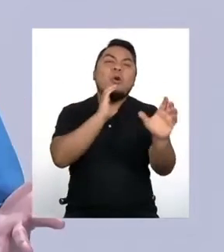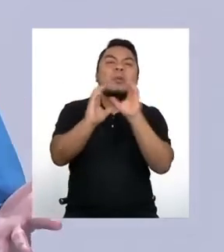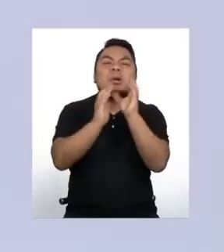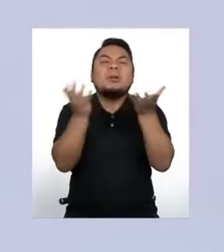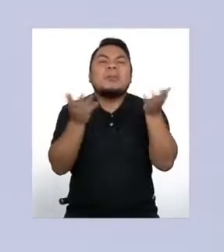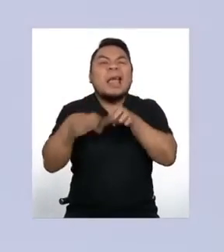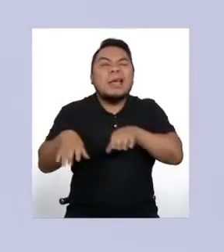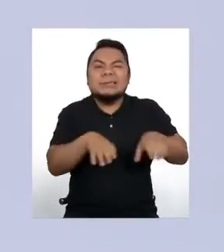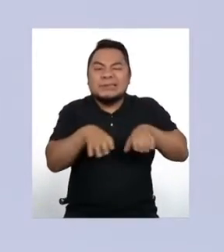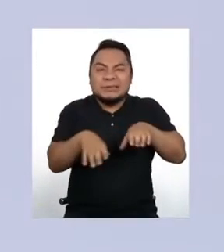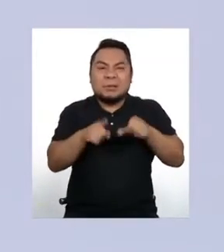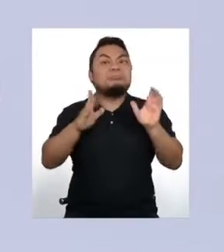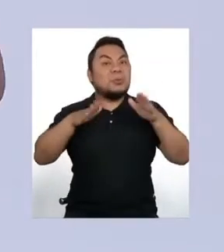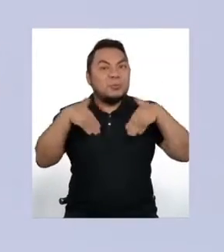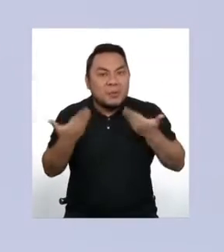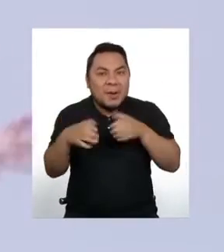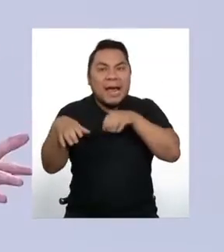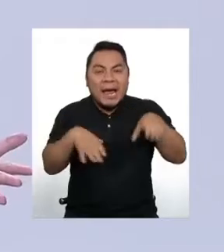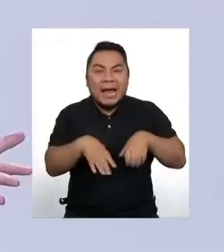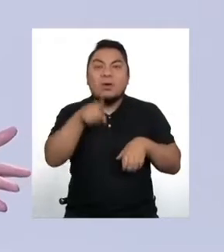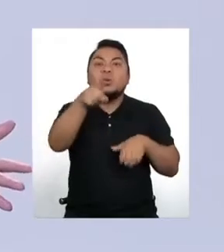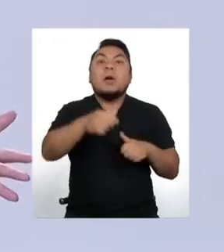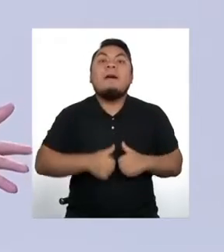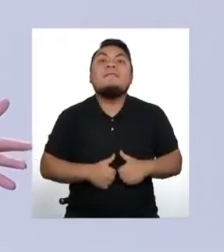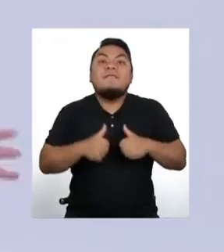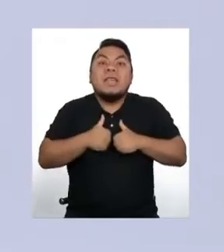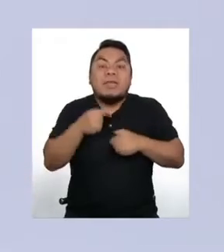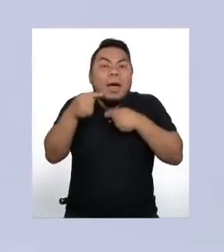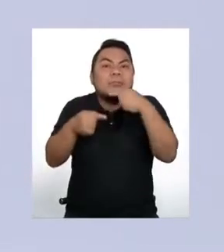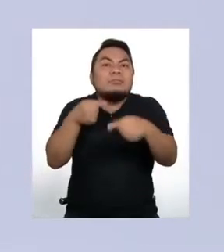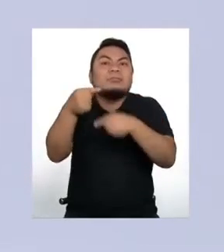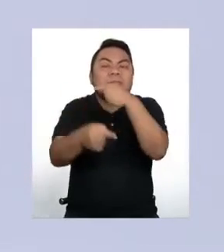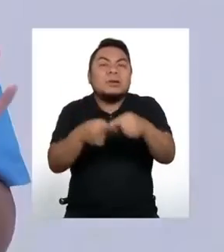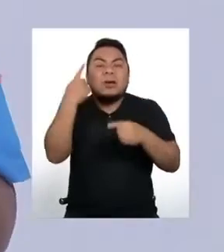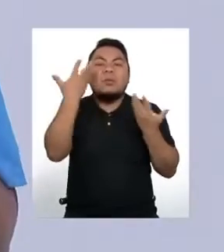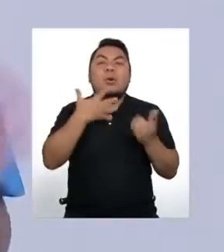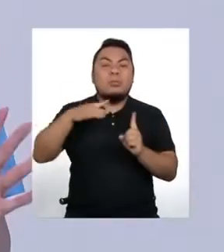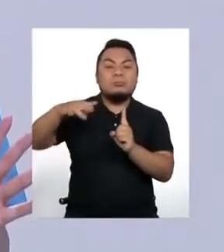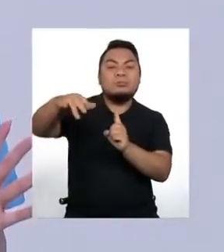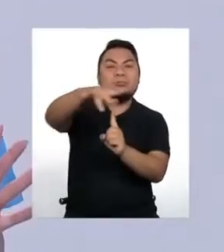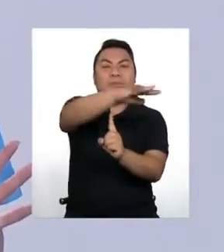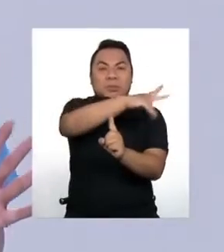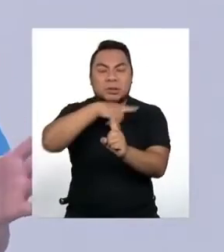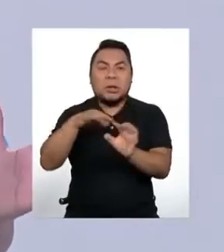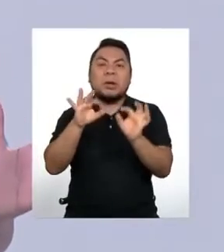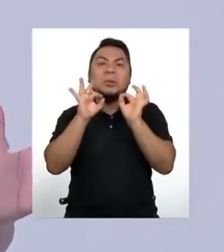y explorar con todos sus sentidos algunos objetos que están a su alcance.